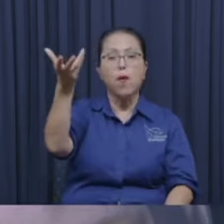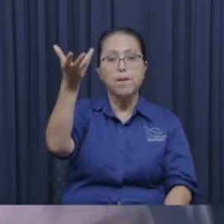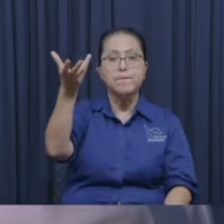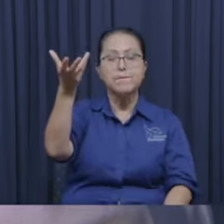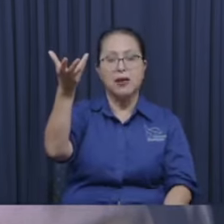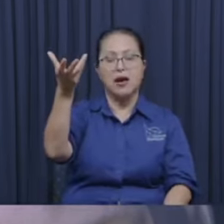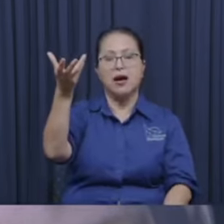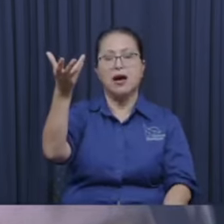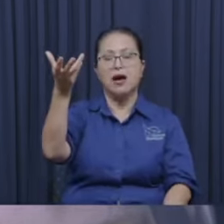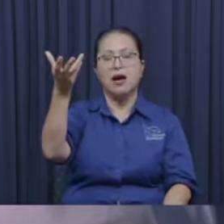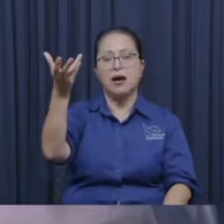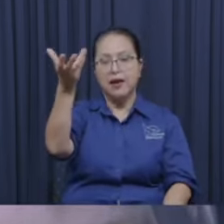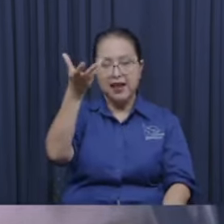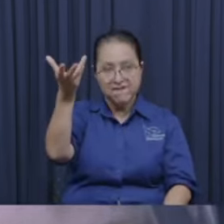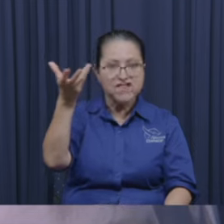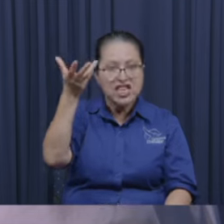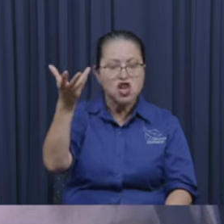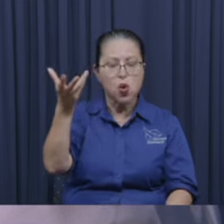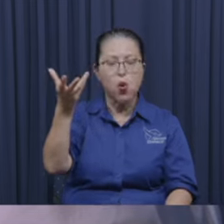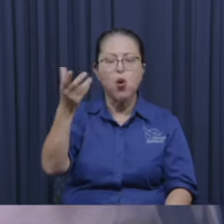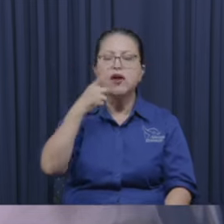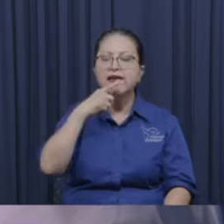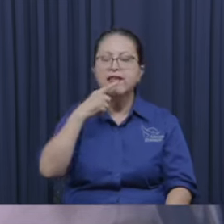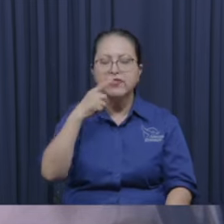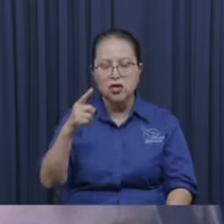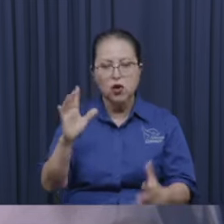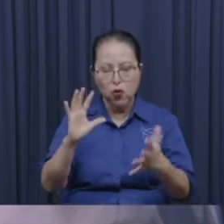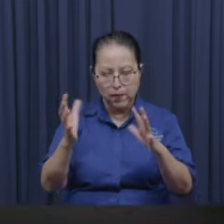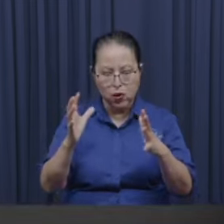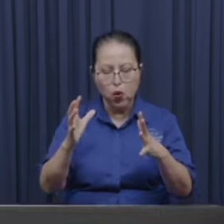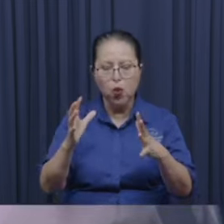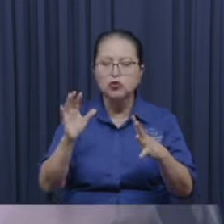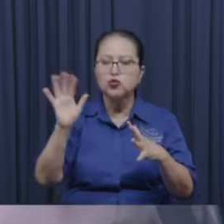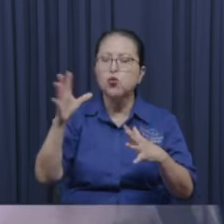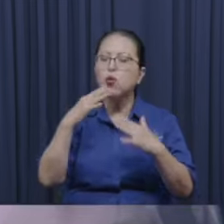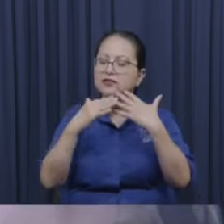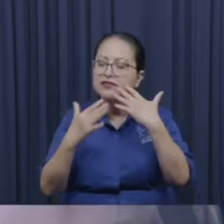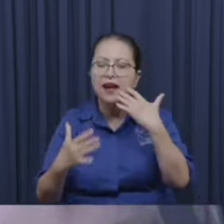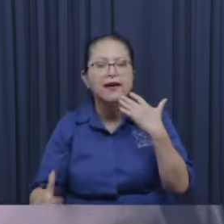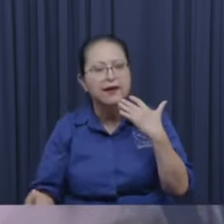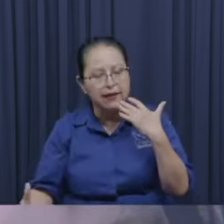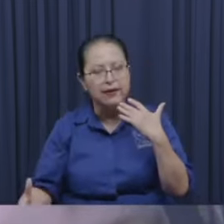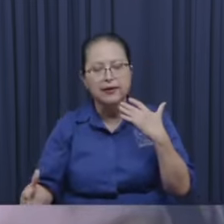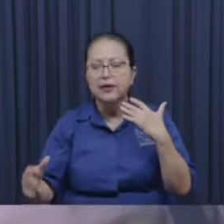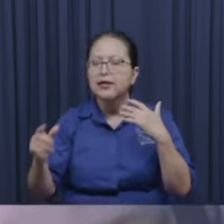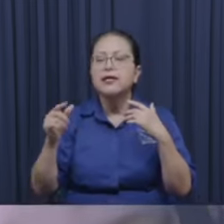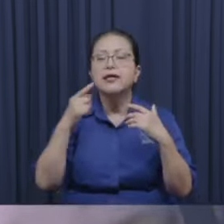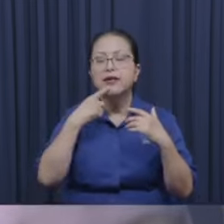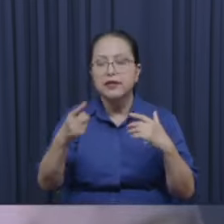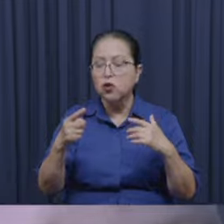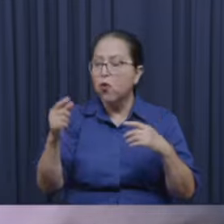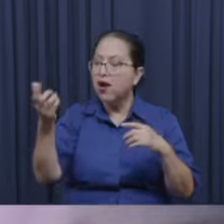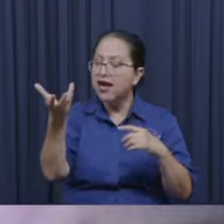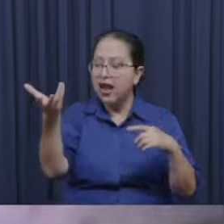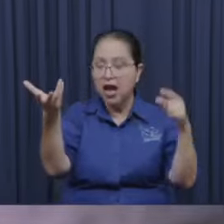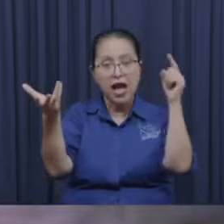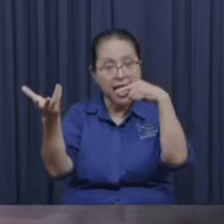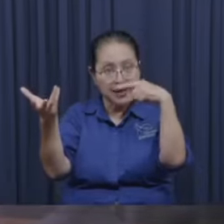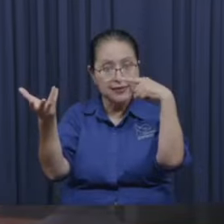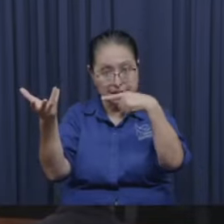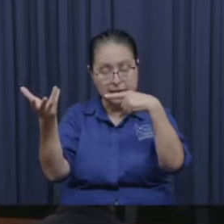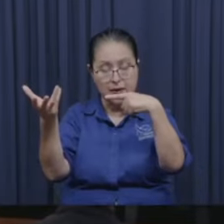de uva Esta es mi sangre esto es mi sangre la Copa del